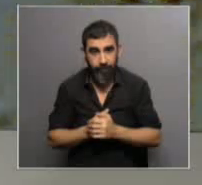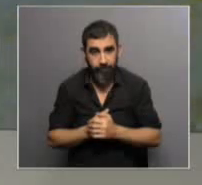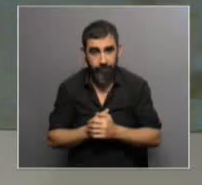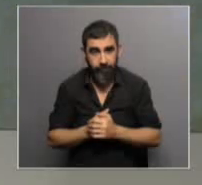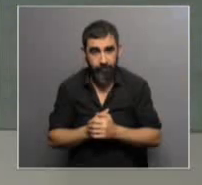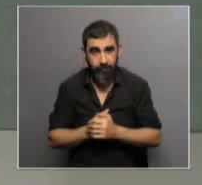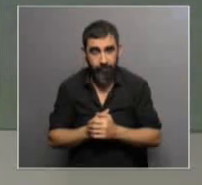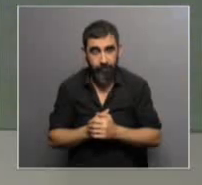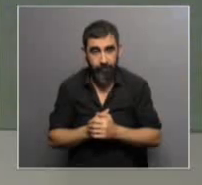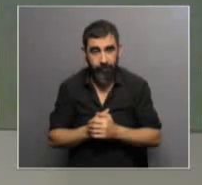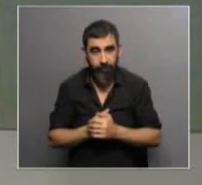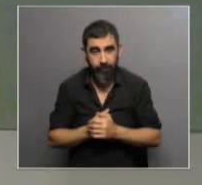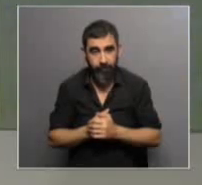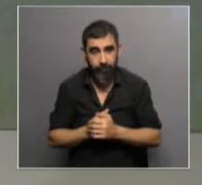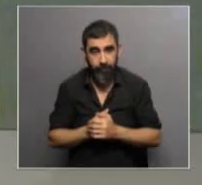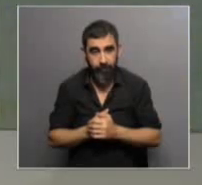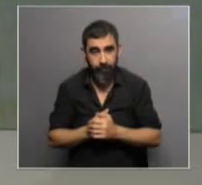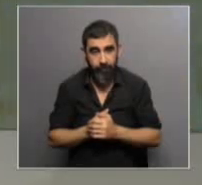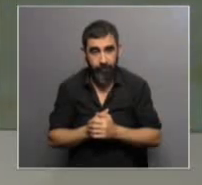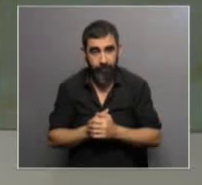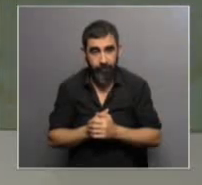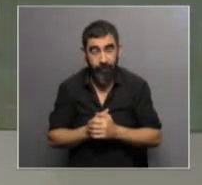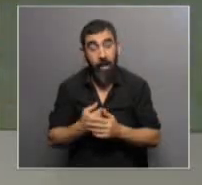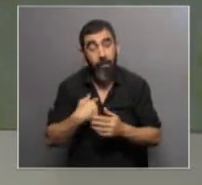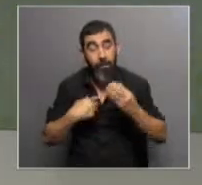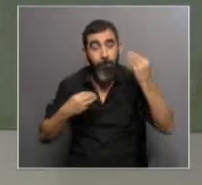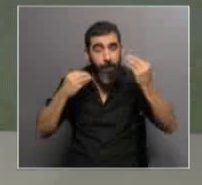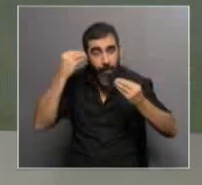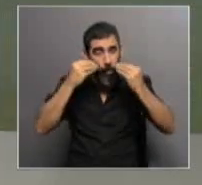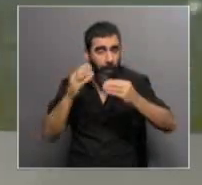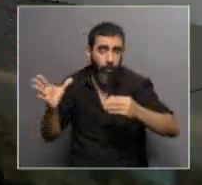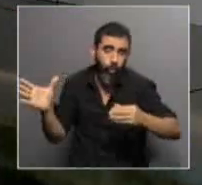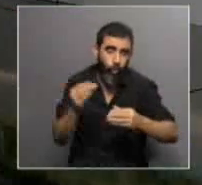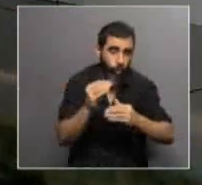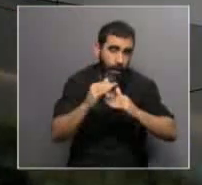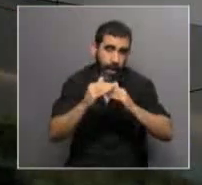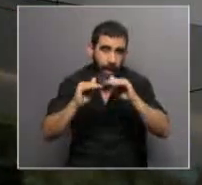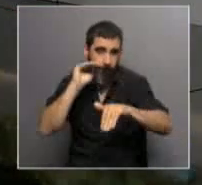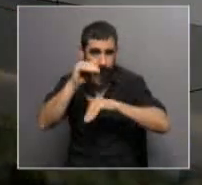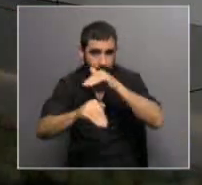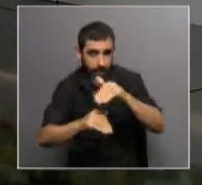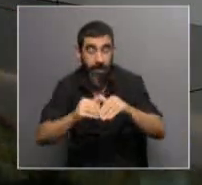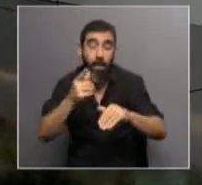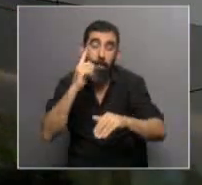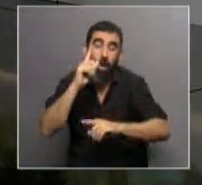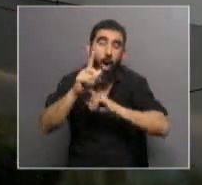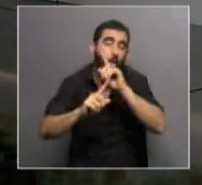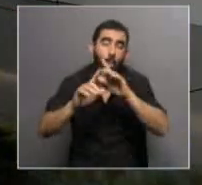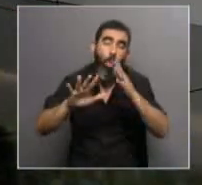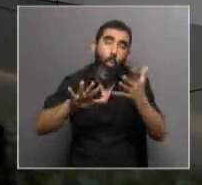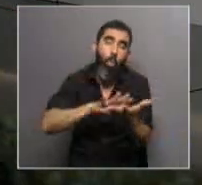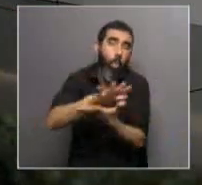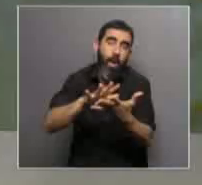en realidad te diría me preocupan todas las plantas pero hay lugares que son simbólicos